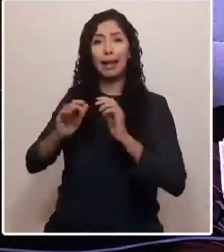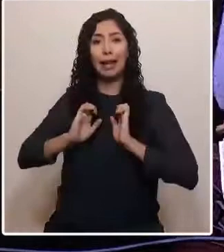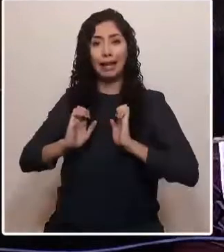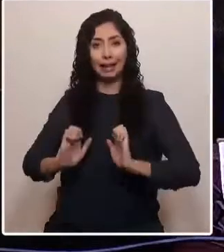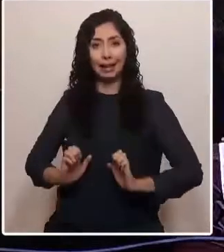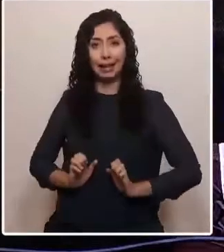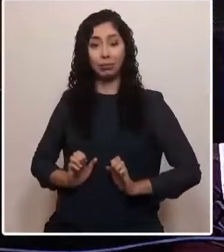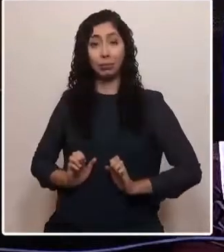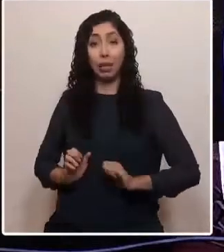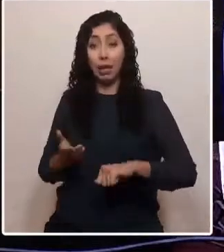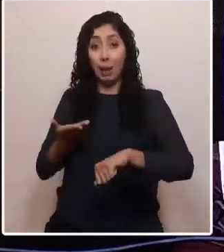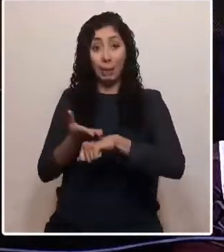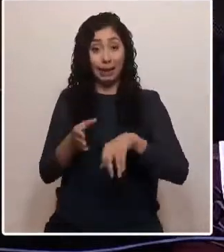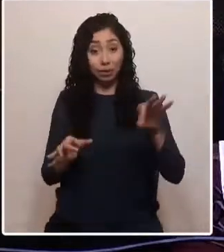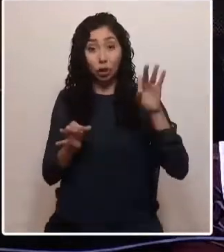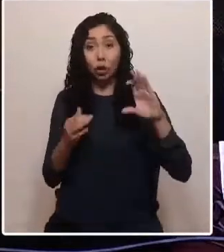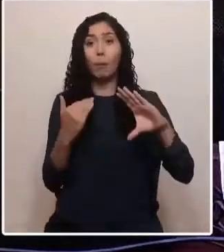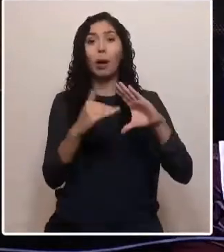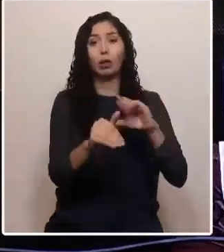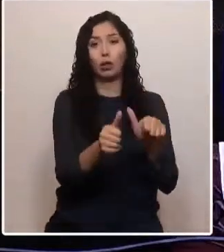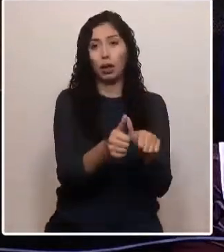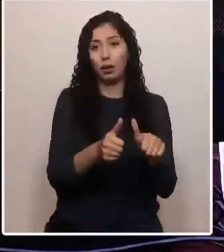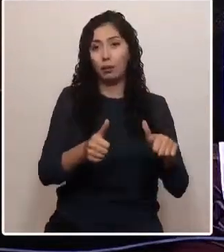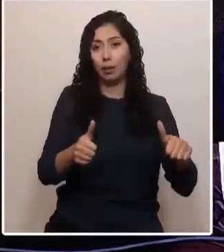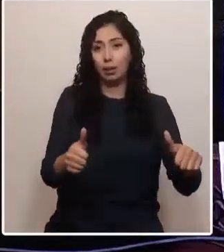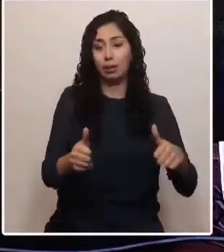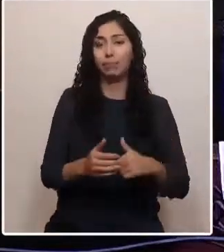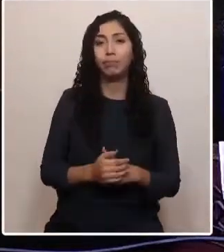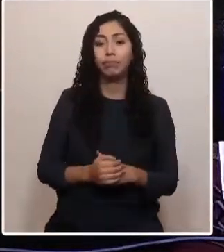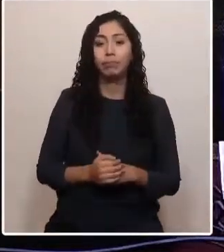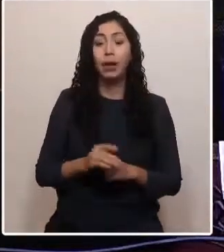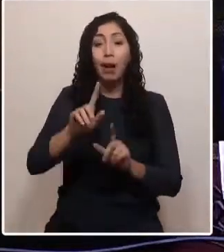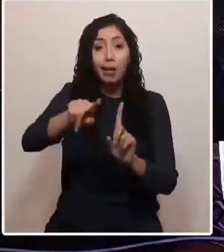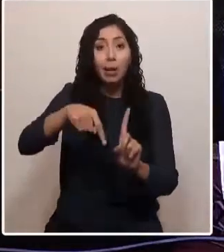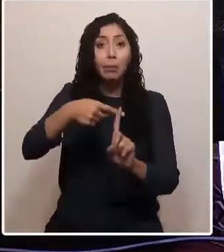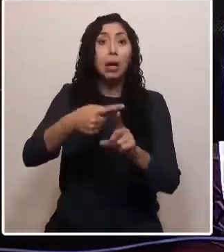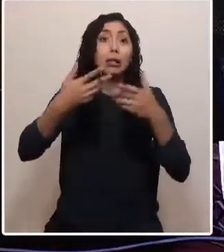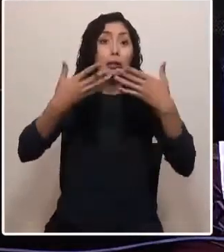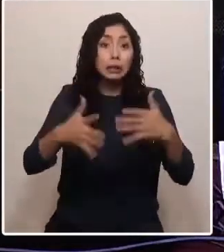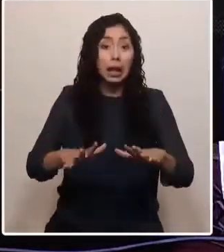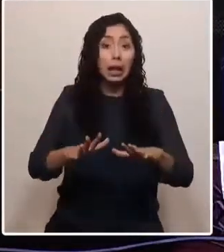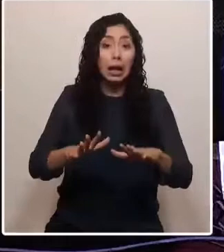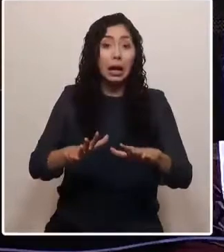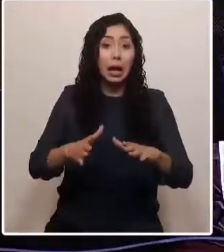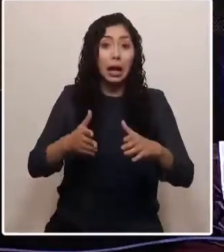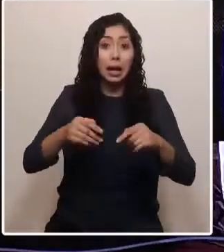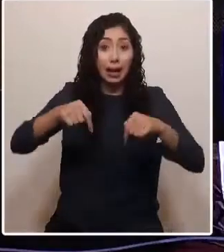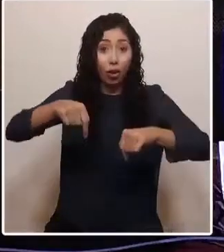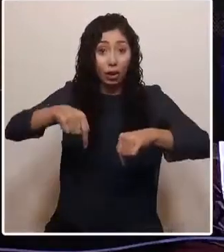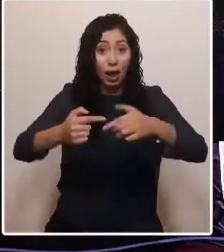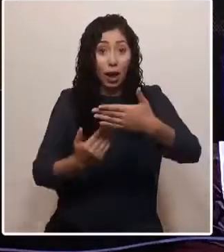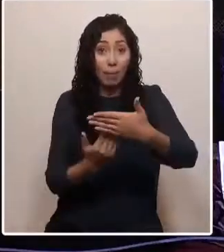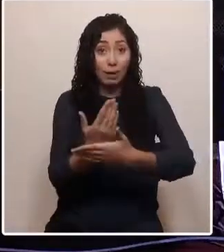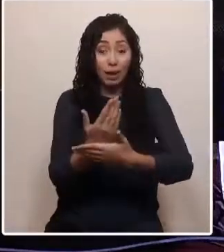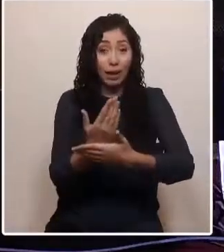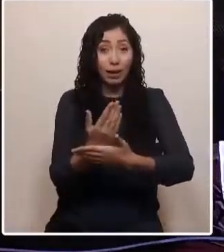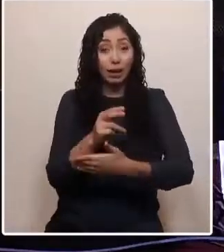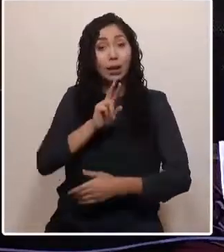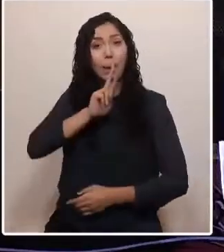esta solicitud, que además ya ha sido respondida o está siendo respondida esta mañana